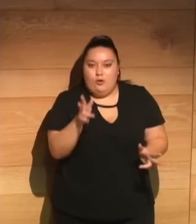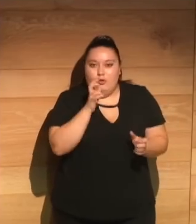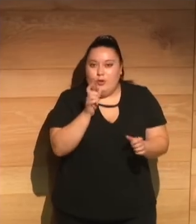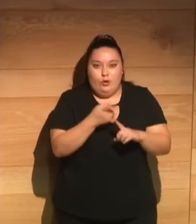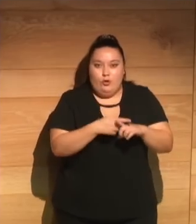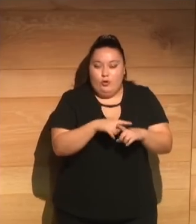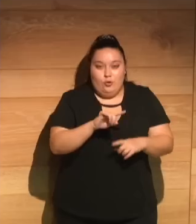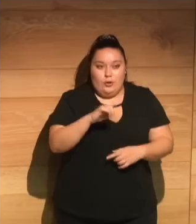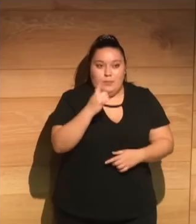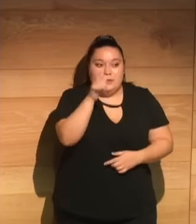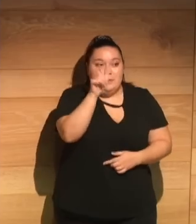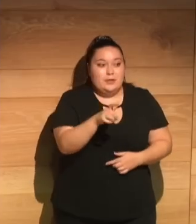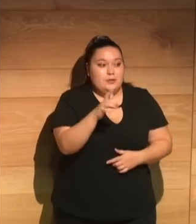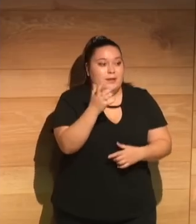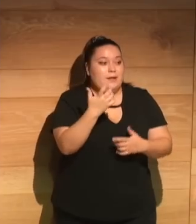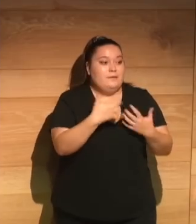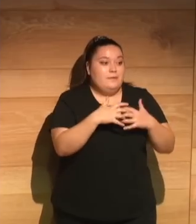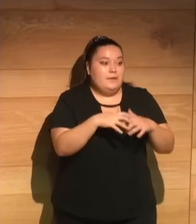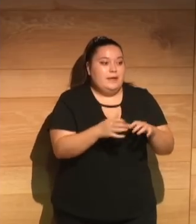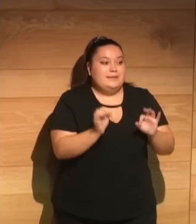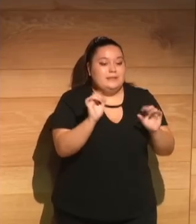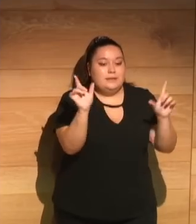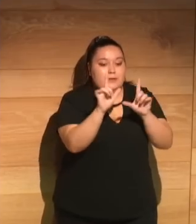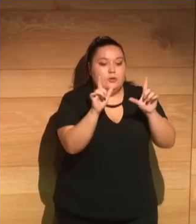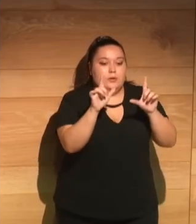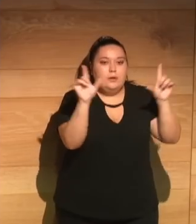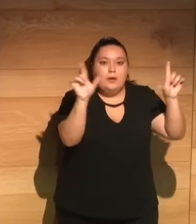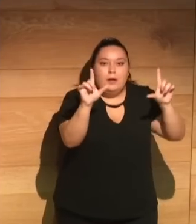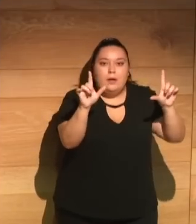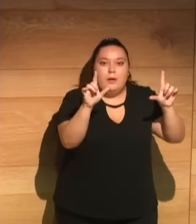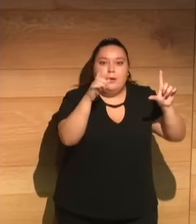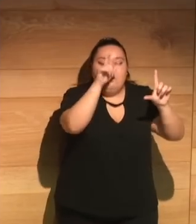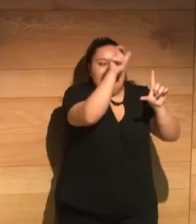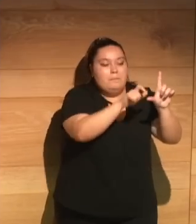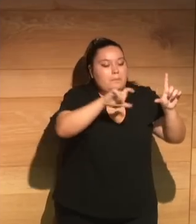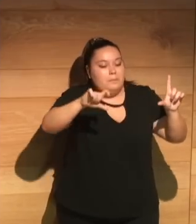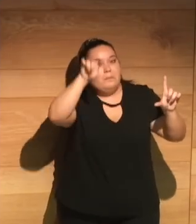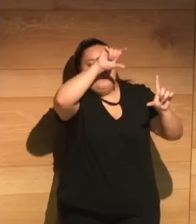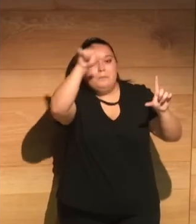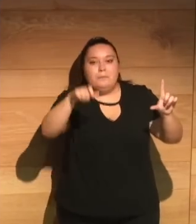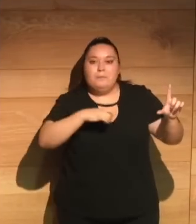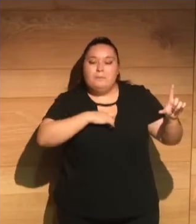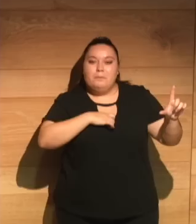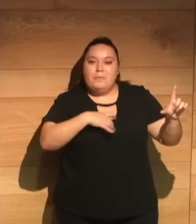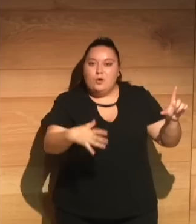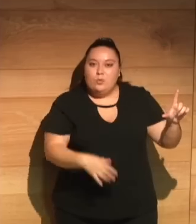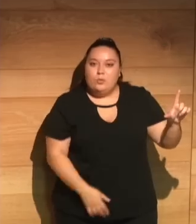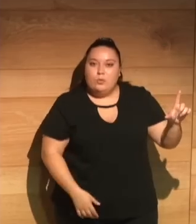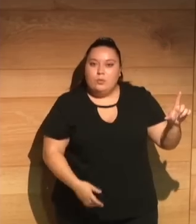posible es que un fabricante de televisiones te haga una televisión con los marcos blancos. Porque entonces lo que estás perdiendo es